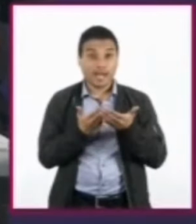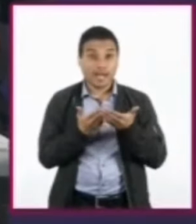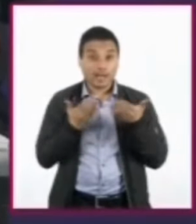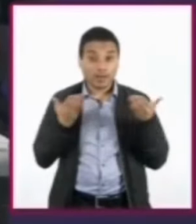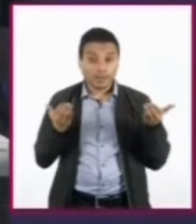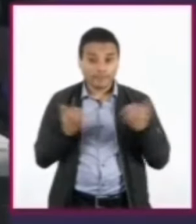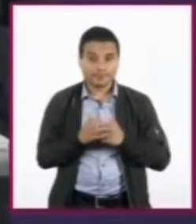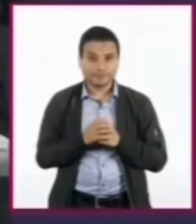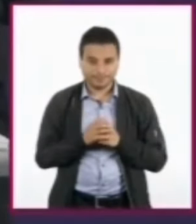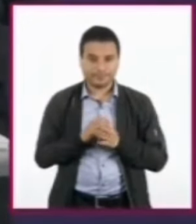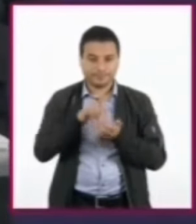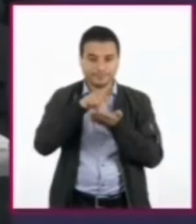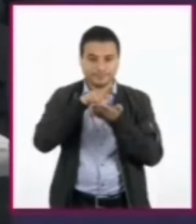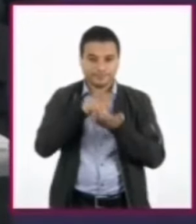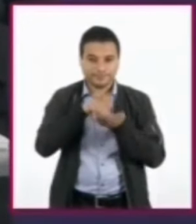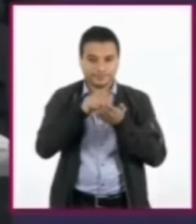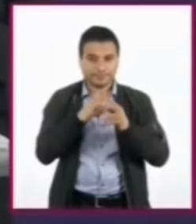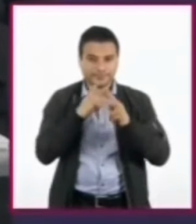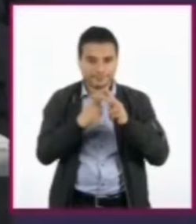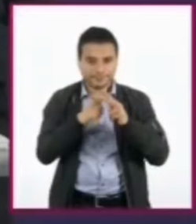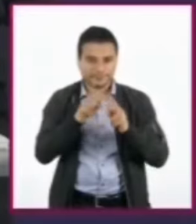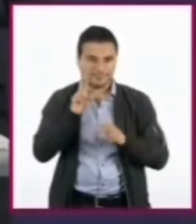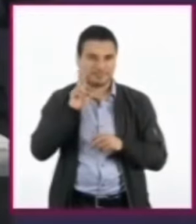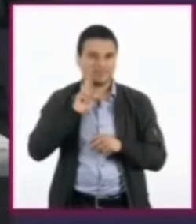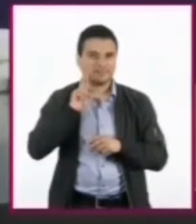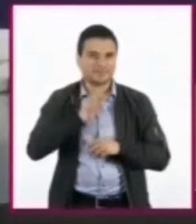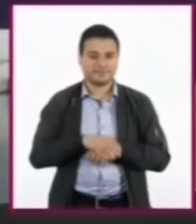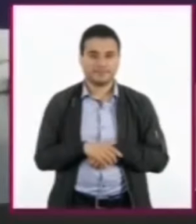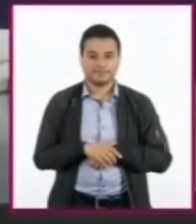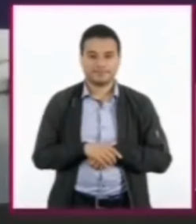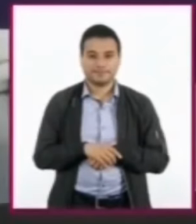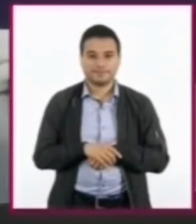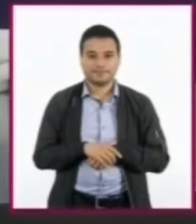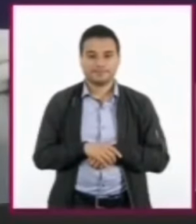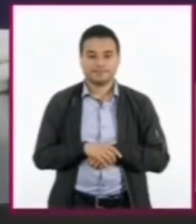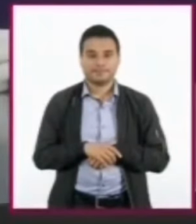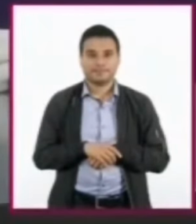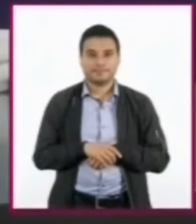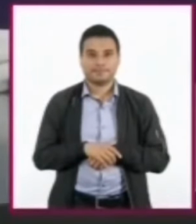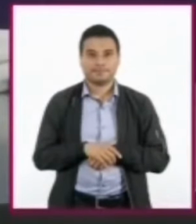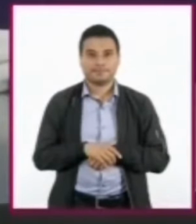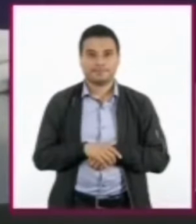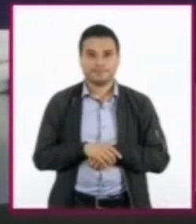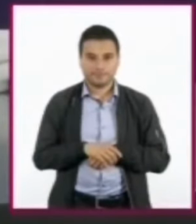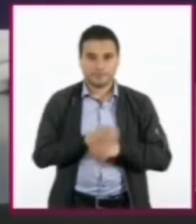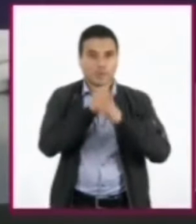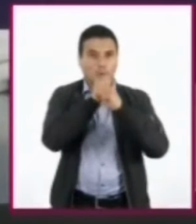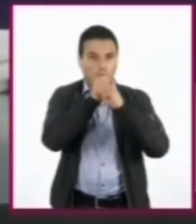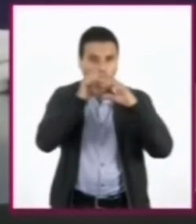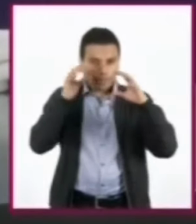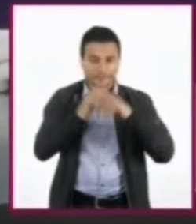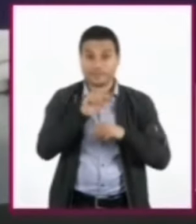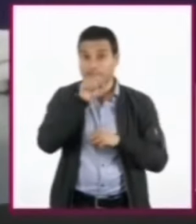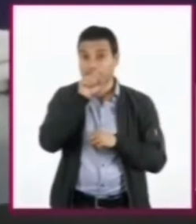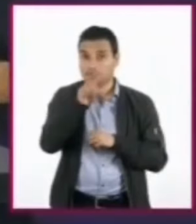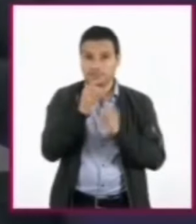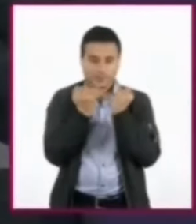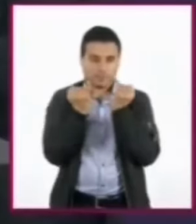a pesar nuestro sistema antes de reaccionar. Pesamos el matraz con el agua, el globo y la pastilla